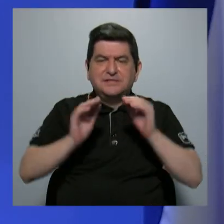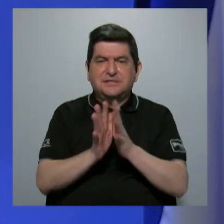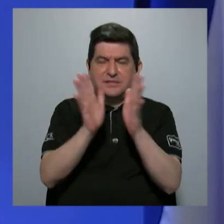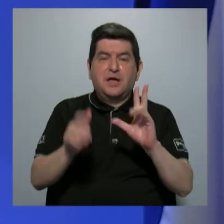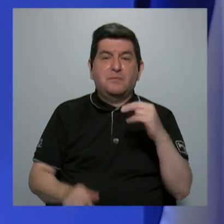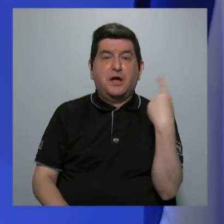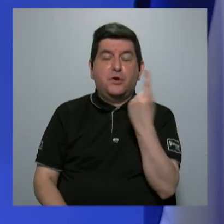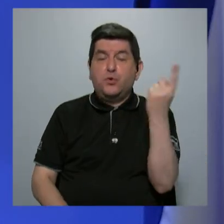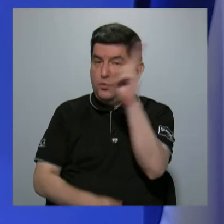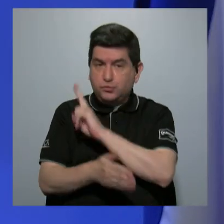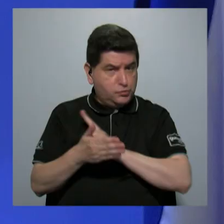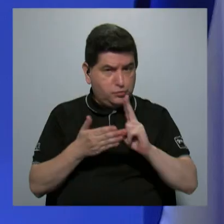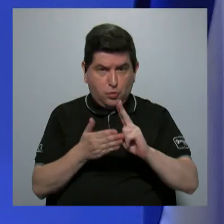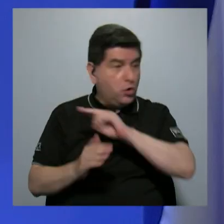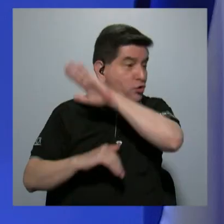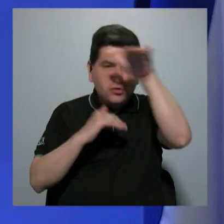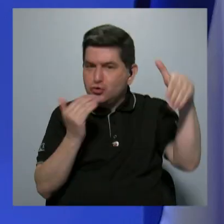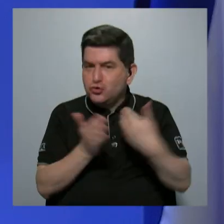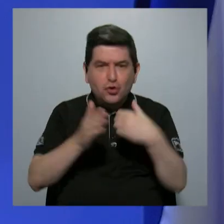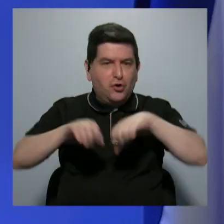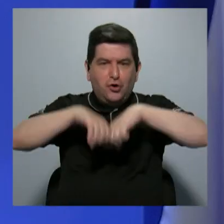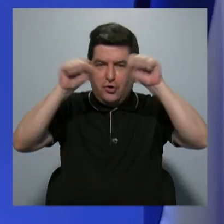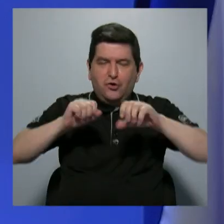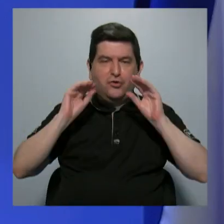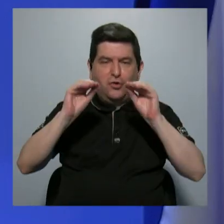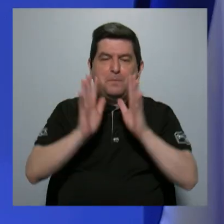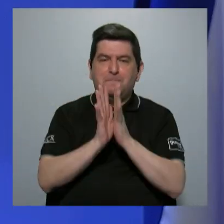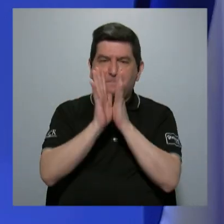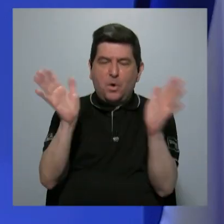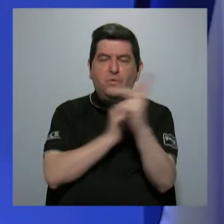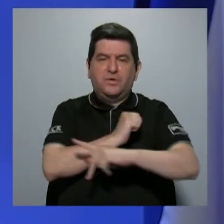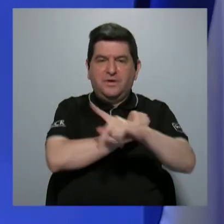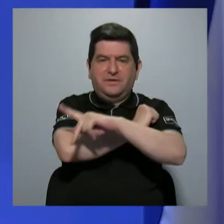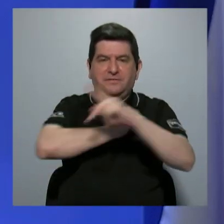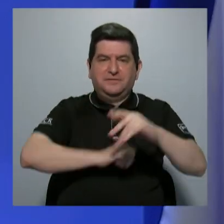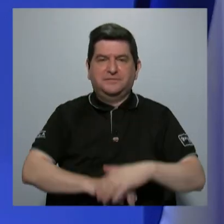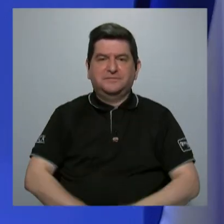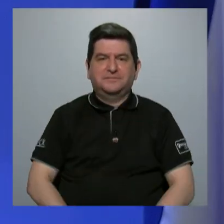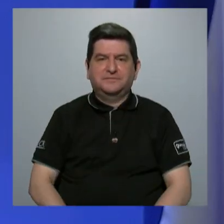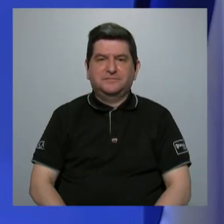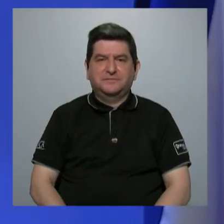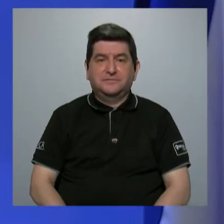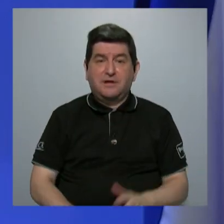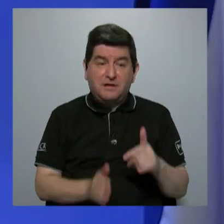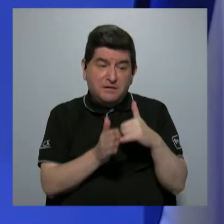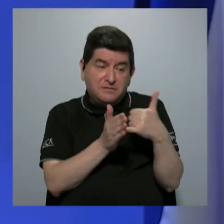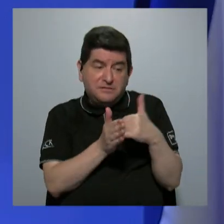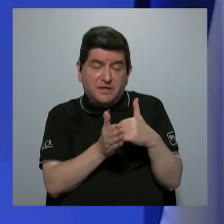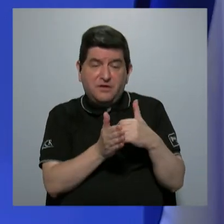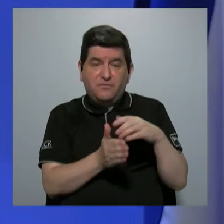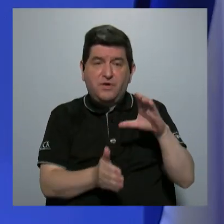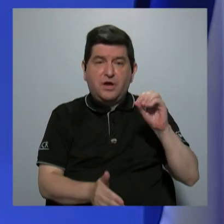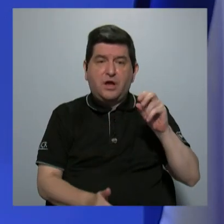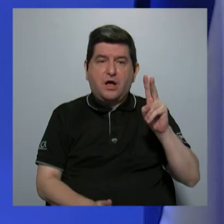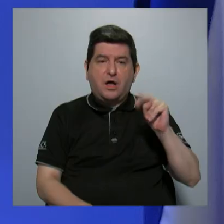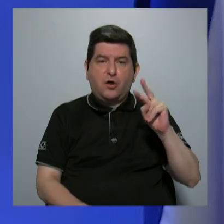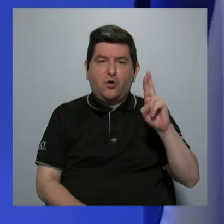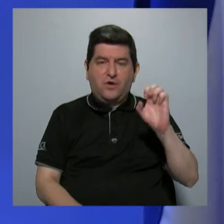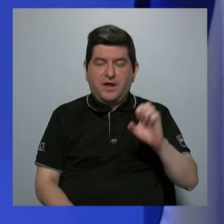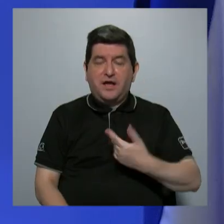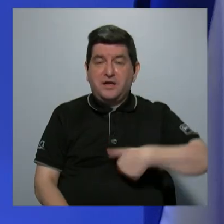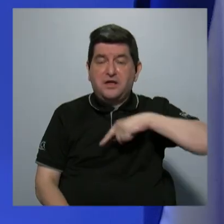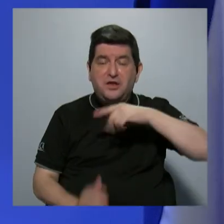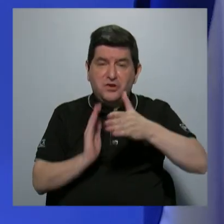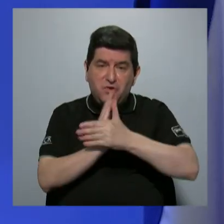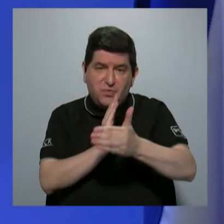el superior, sino de todo el aparato de educación pública de este país. Y si se debilita CONARE, se debilita nuestra